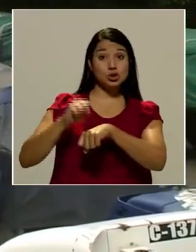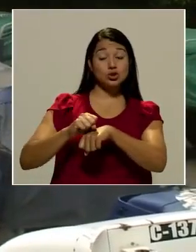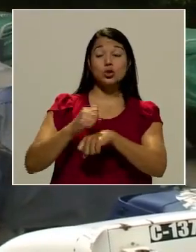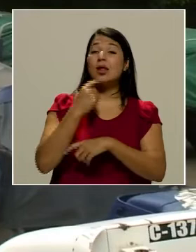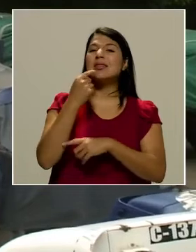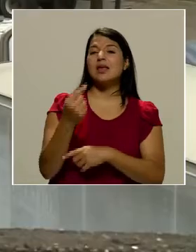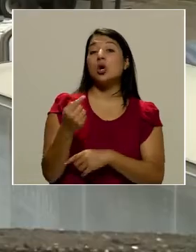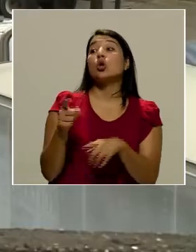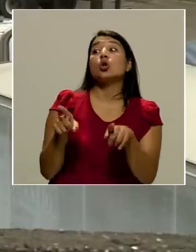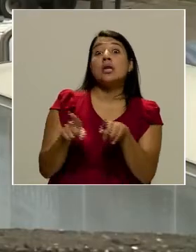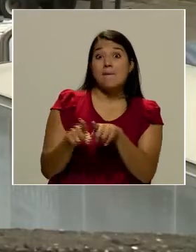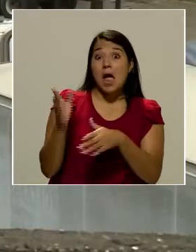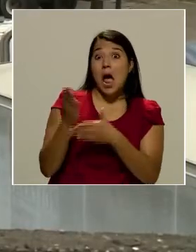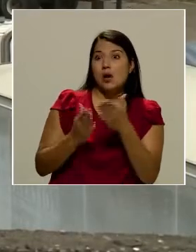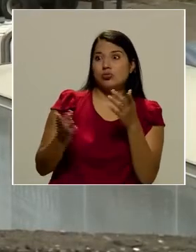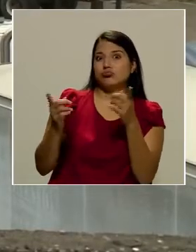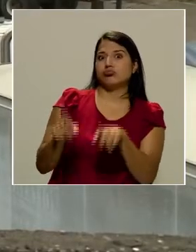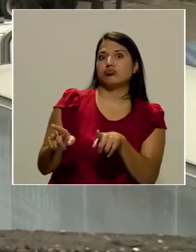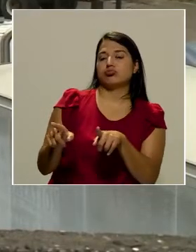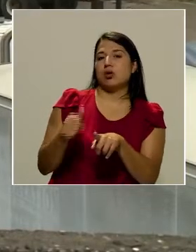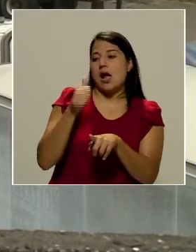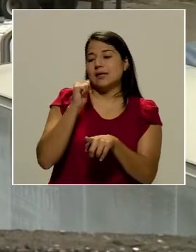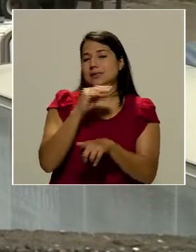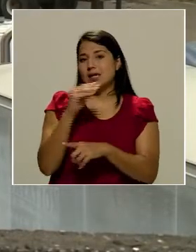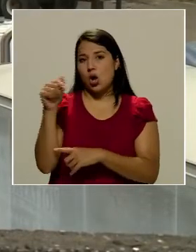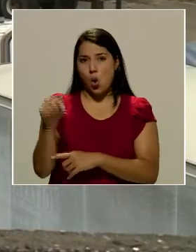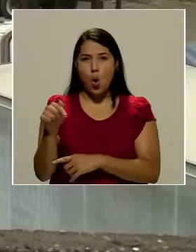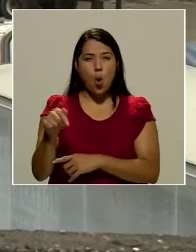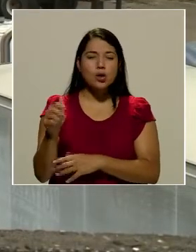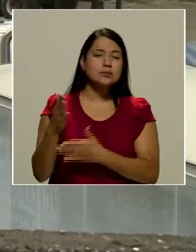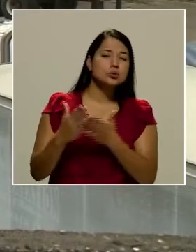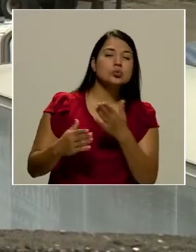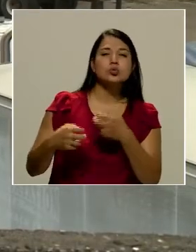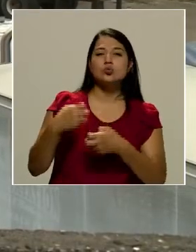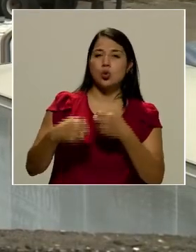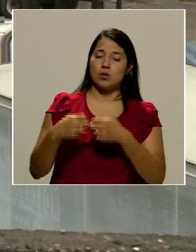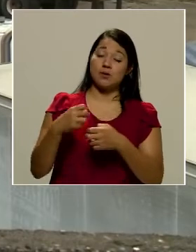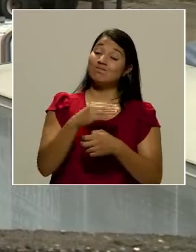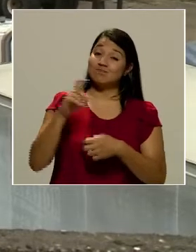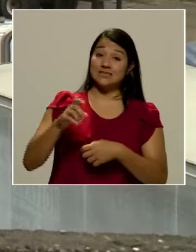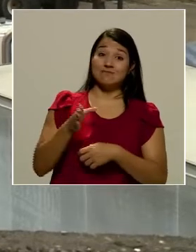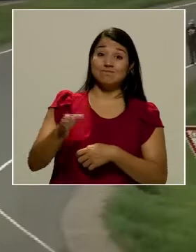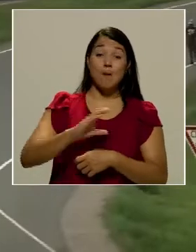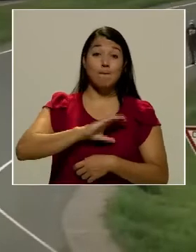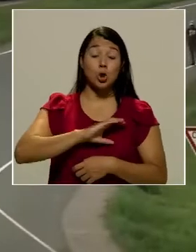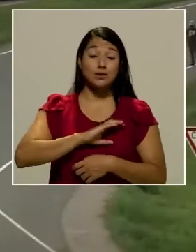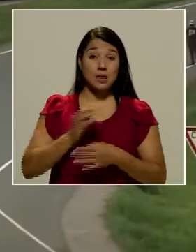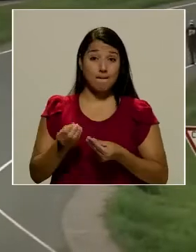se han presentado algunos incidentes entre ayer y hoy que ha ameritado la intervención de la fuerza pública específicamente